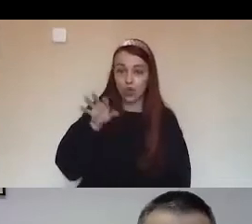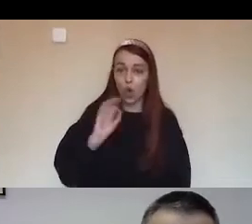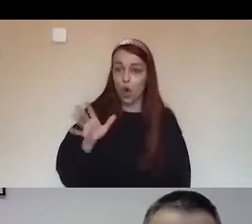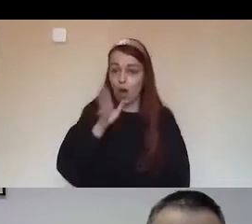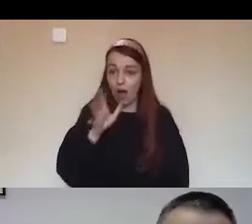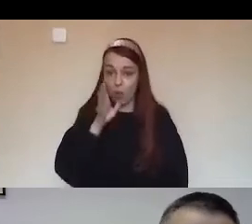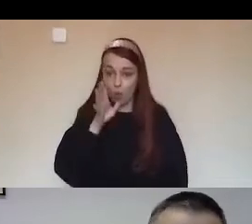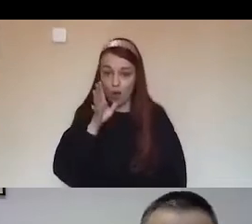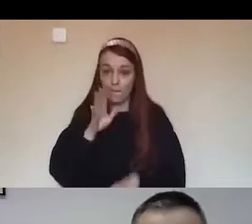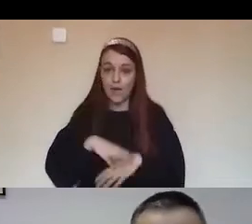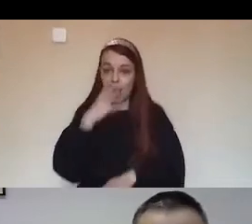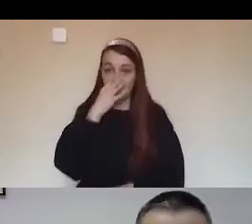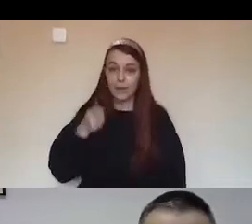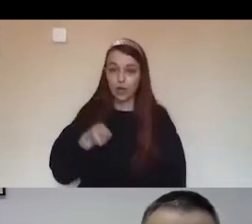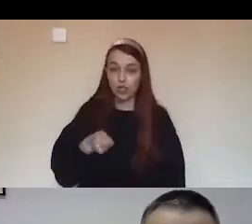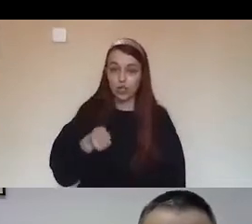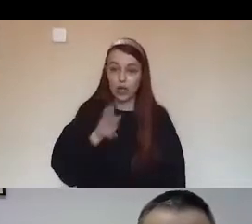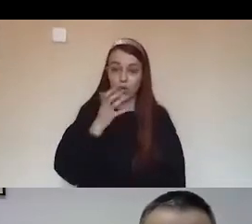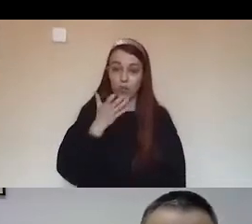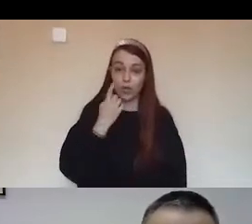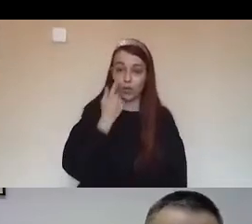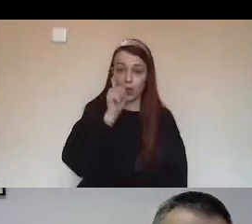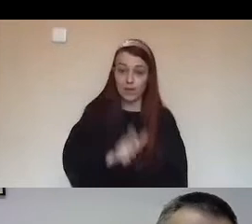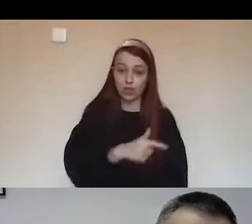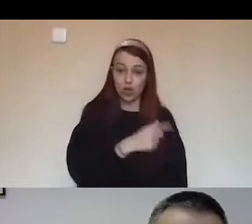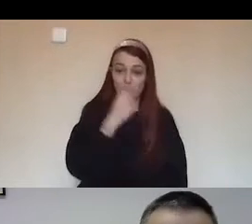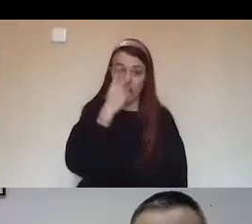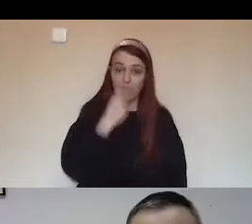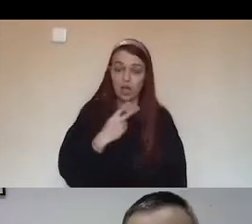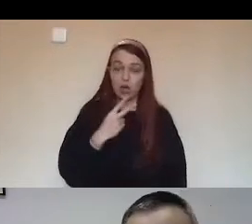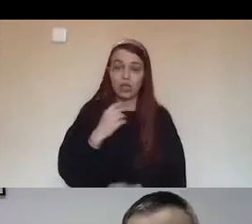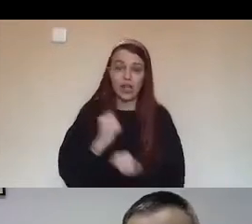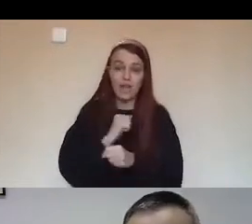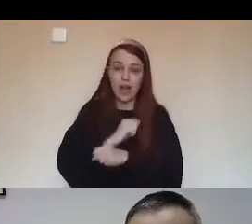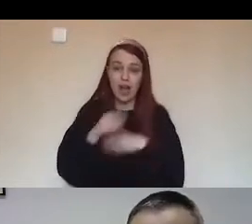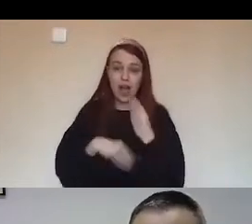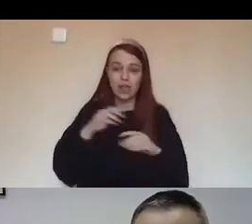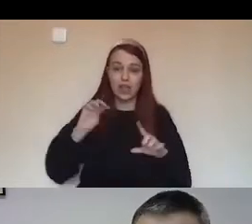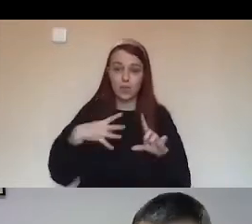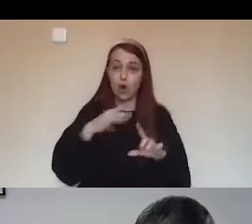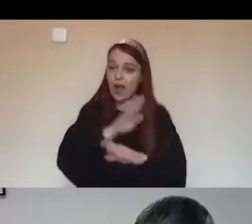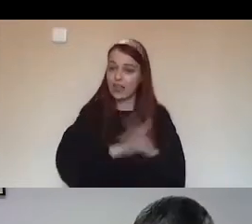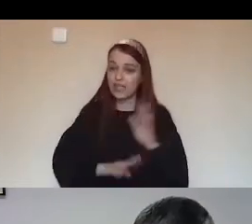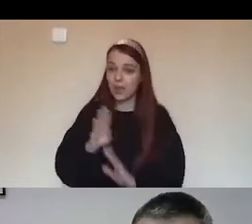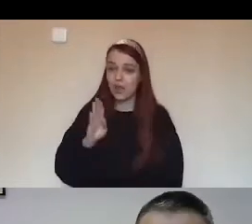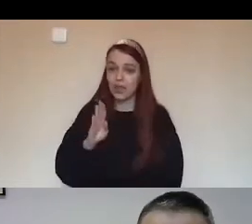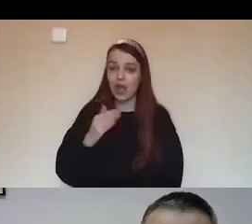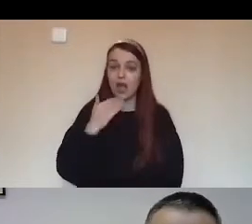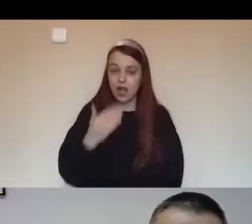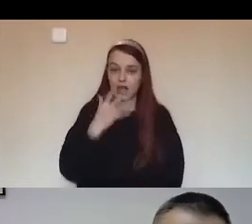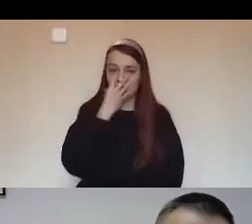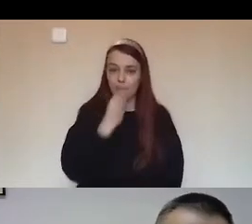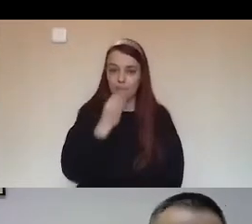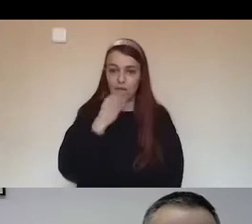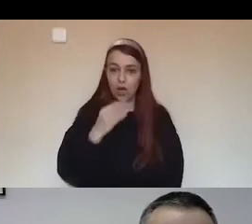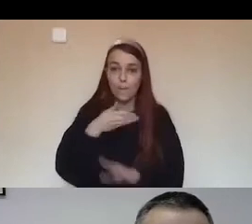Nuria Zanza, que es una de las personas que veis aquí, una bloguera con discapacidad muy famosa, pues pudo allí beber también cuando hizo